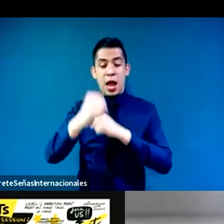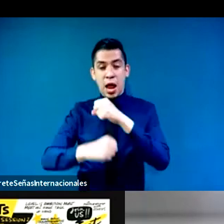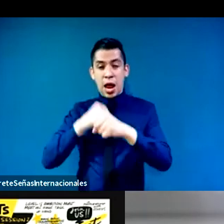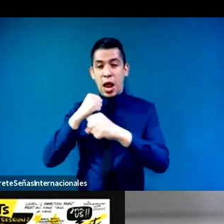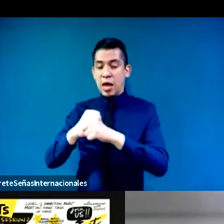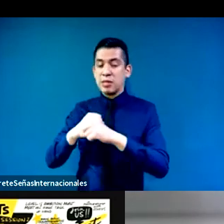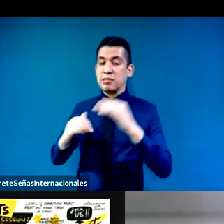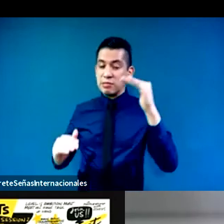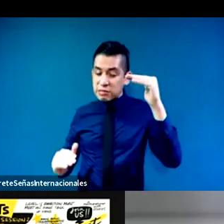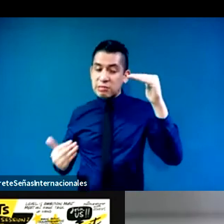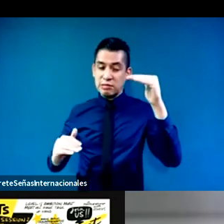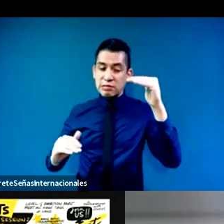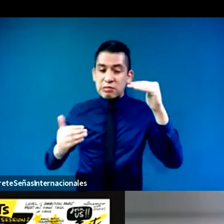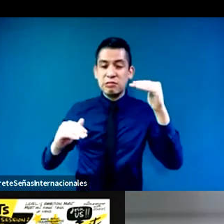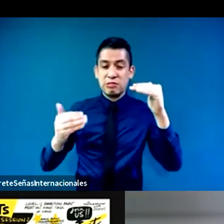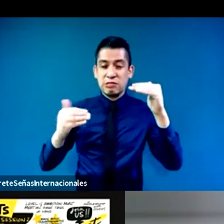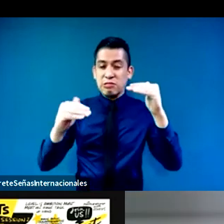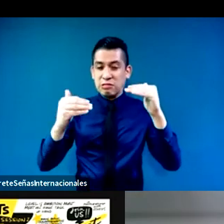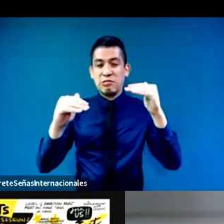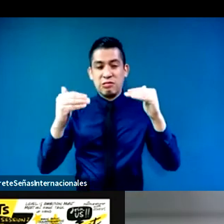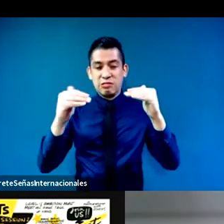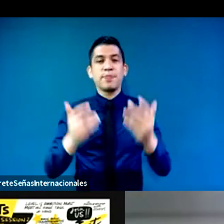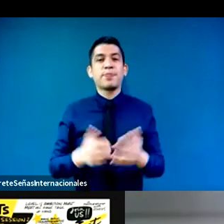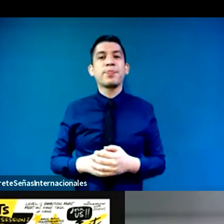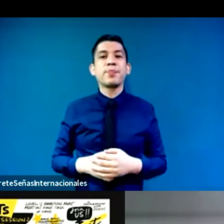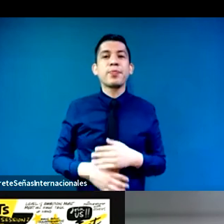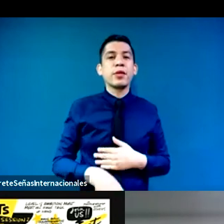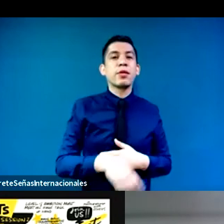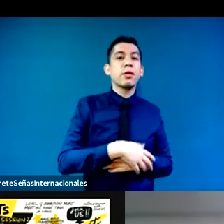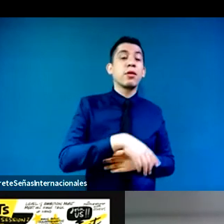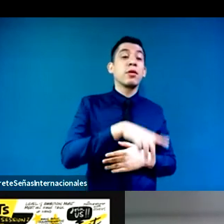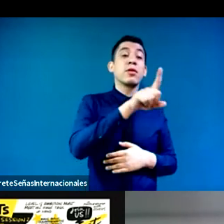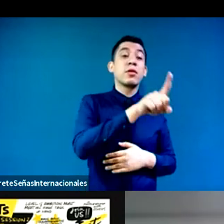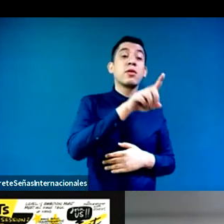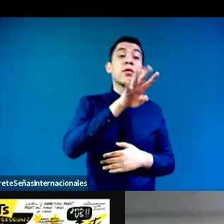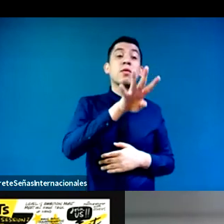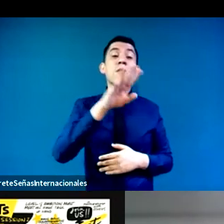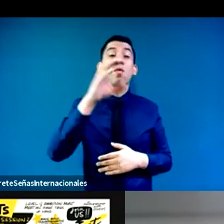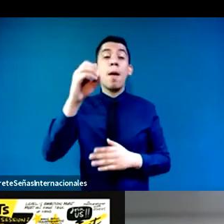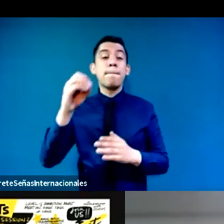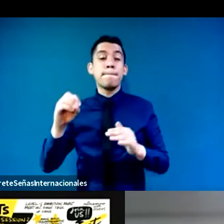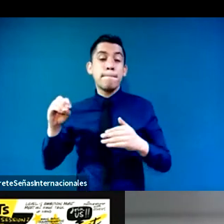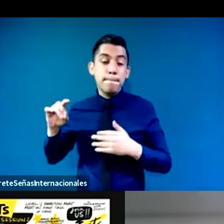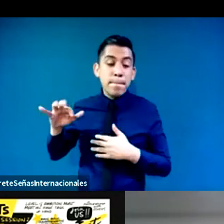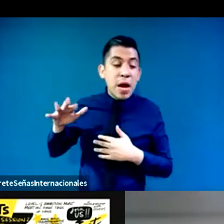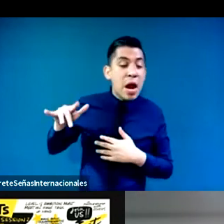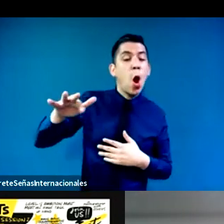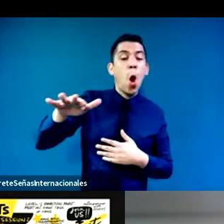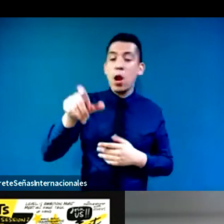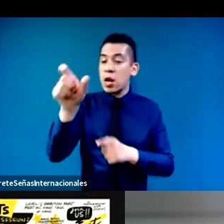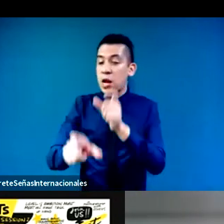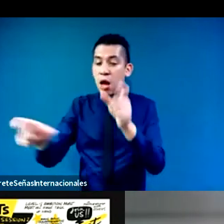pues 740 millones de mujeres en el mundo trabajan en la economía informal, donde